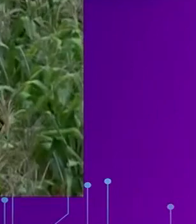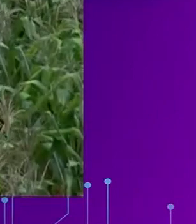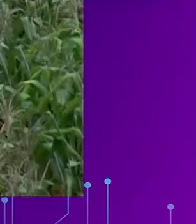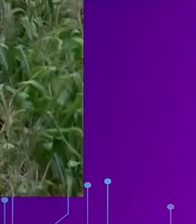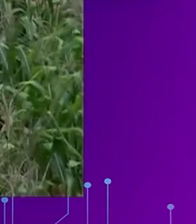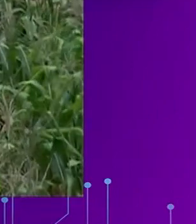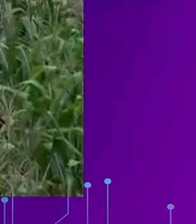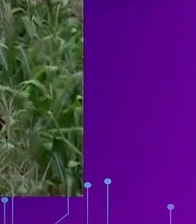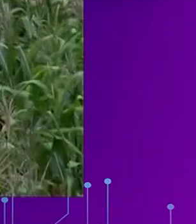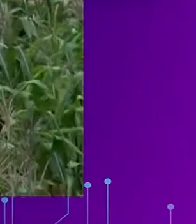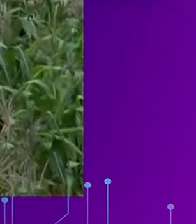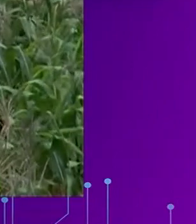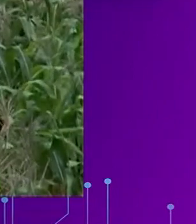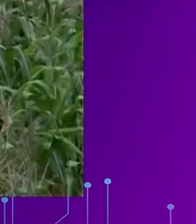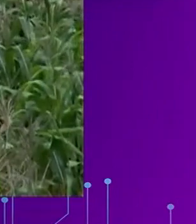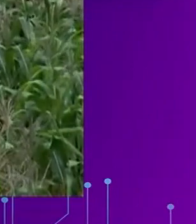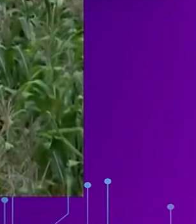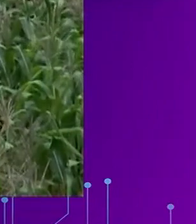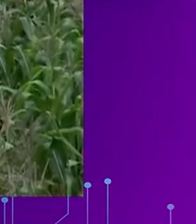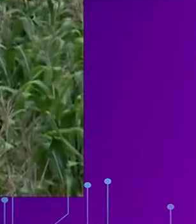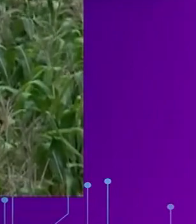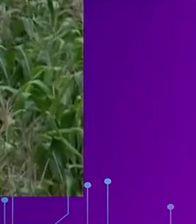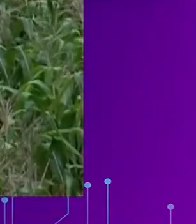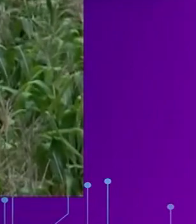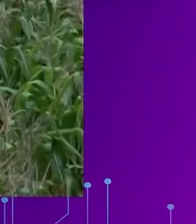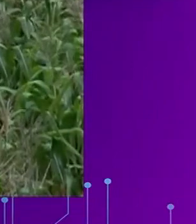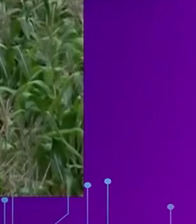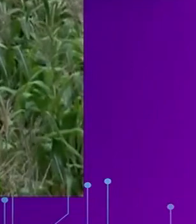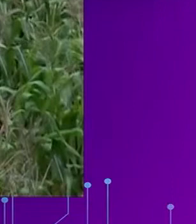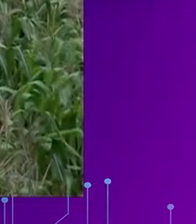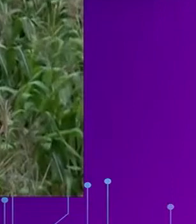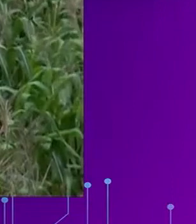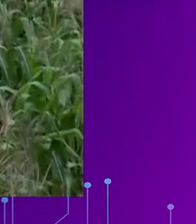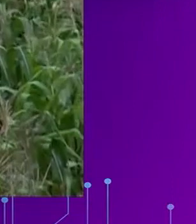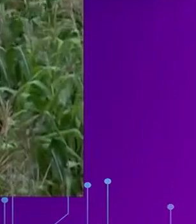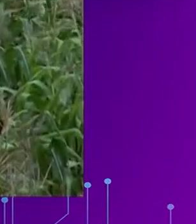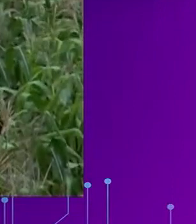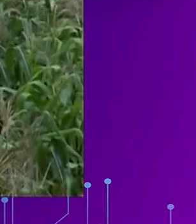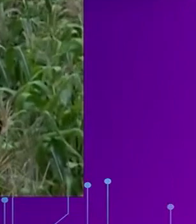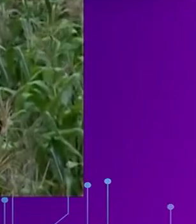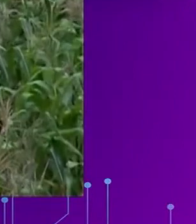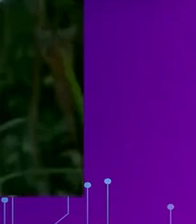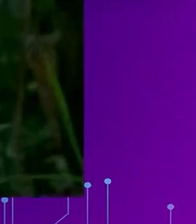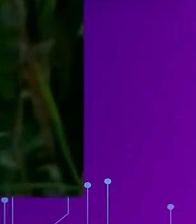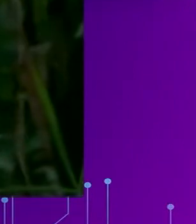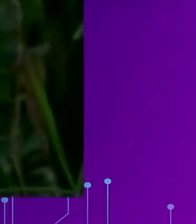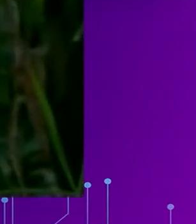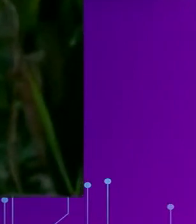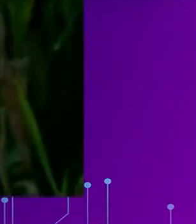nechiwili favor. Tlat pisto que pega ese pedazo lugar, ese pedazo tlali.